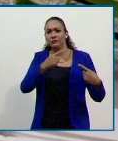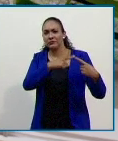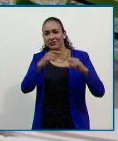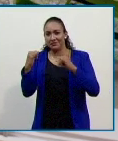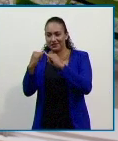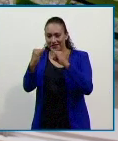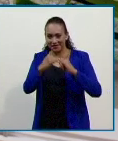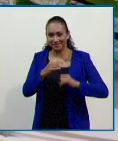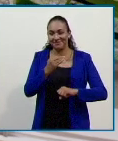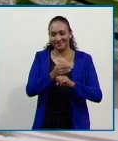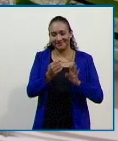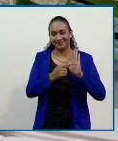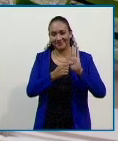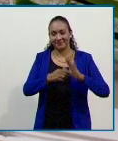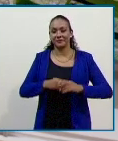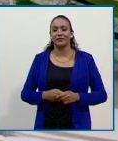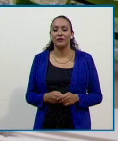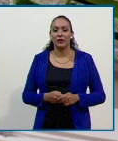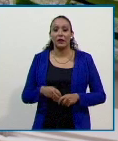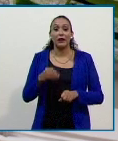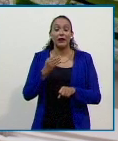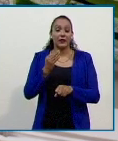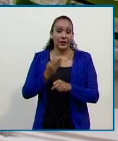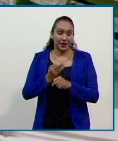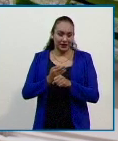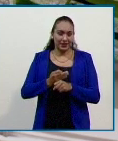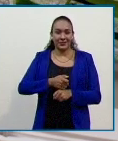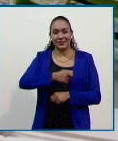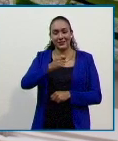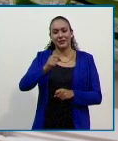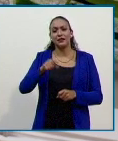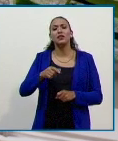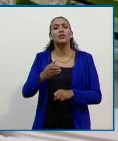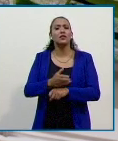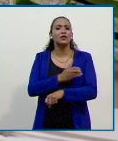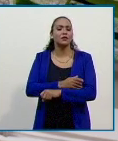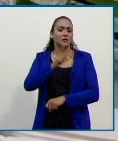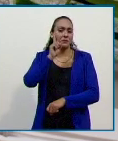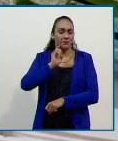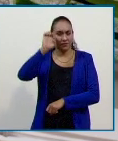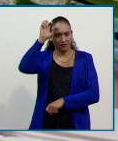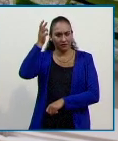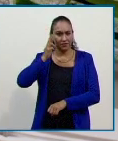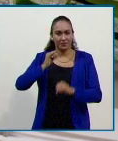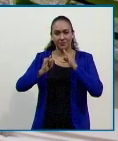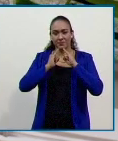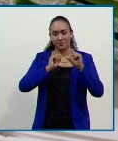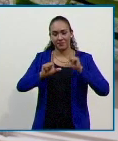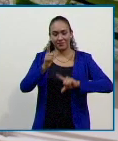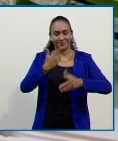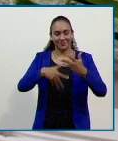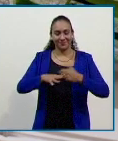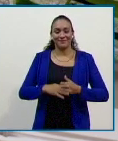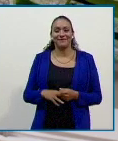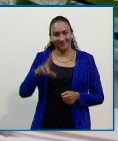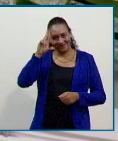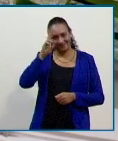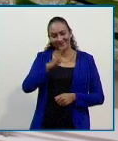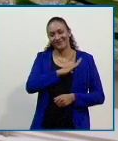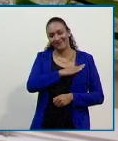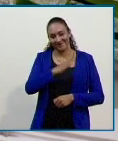jurisdiccionales federales. Pero antes saludo a mi compañera Eusiris Rostro, quien nos acompaña en la interpretación en lengua de